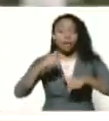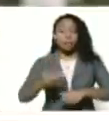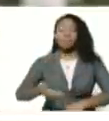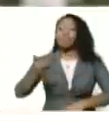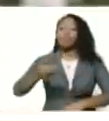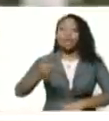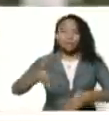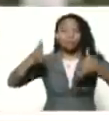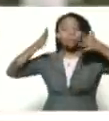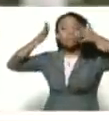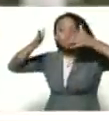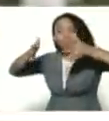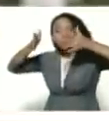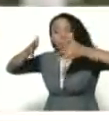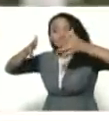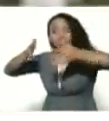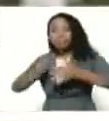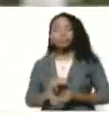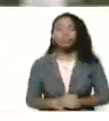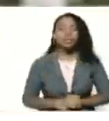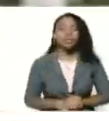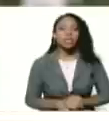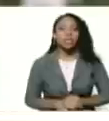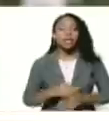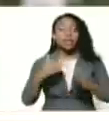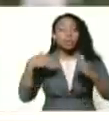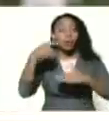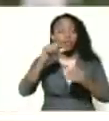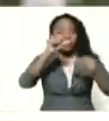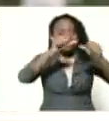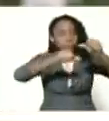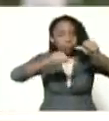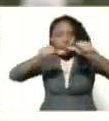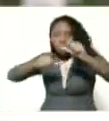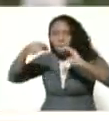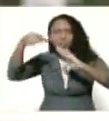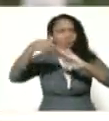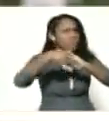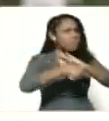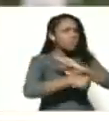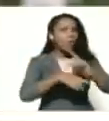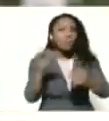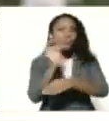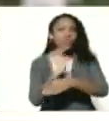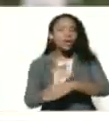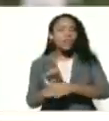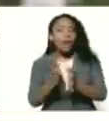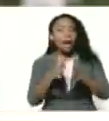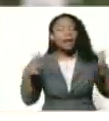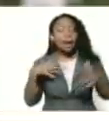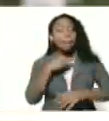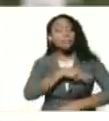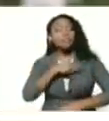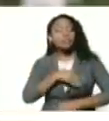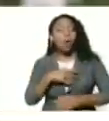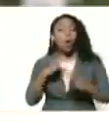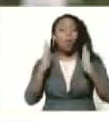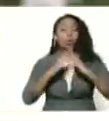importantes orientaciones luego de revisar a fondo el funcionamiento de la Gran Misión Hogares de la